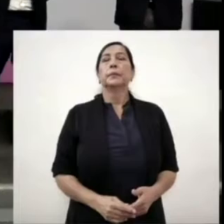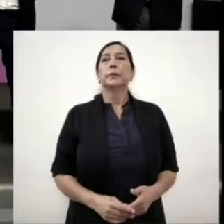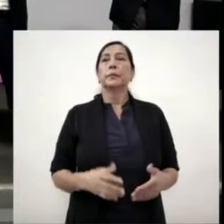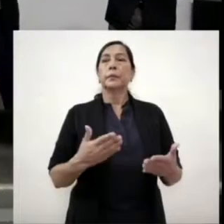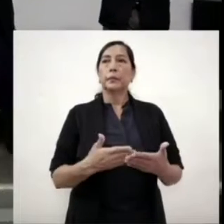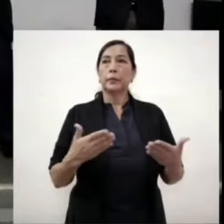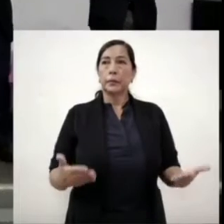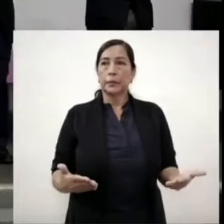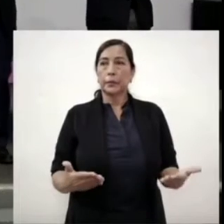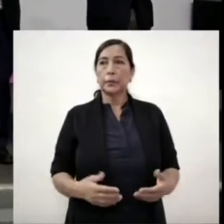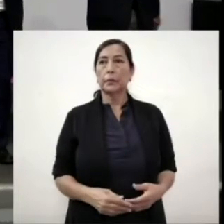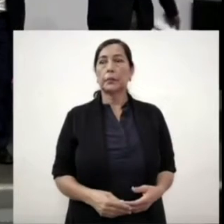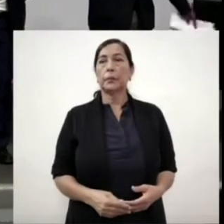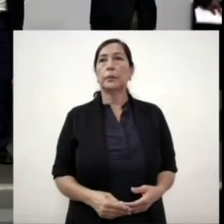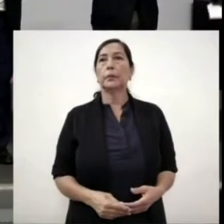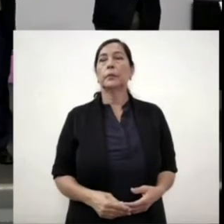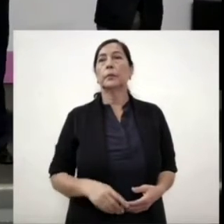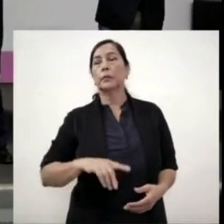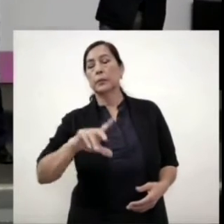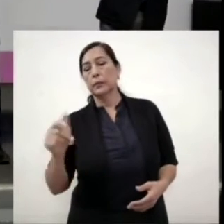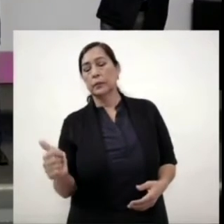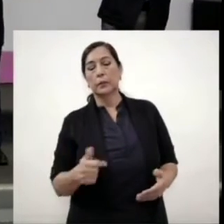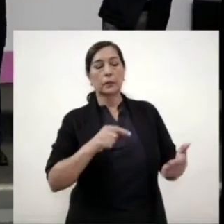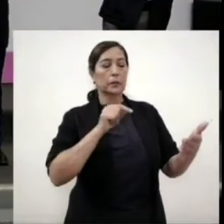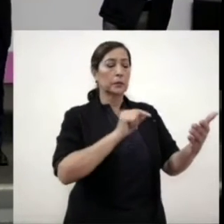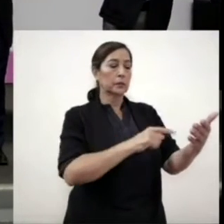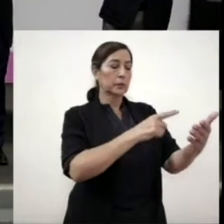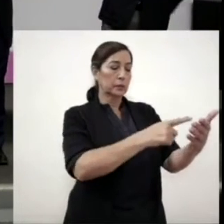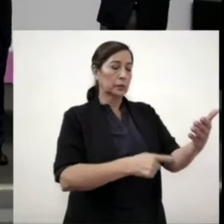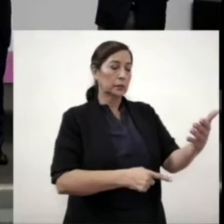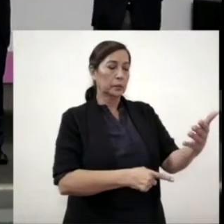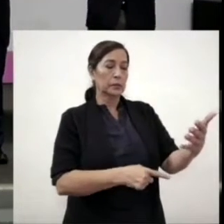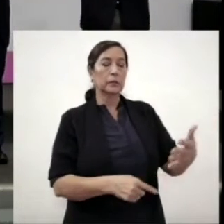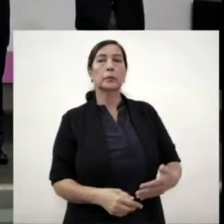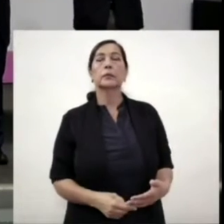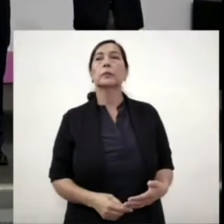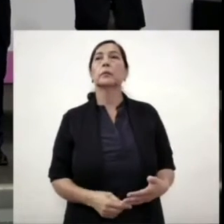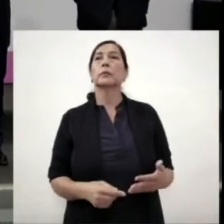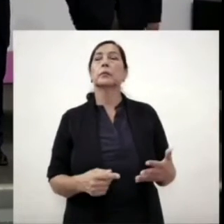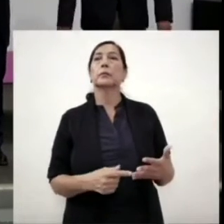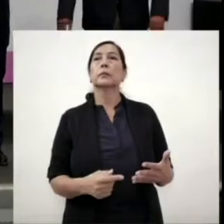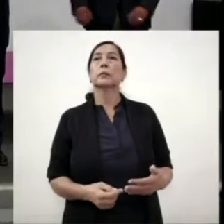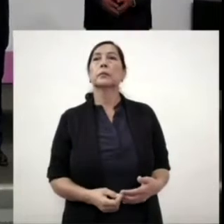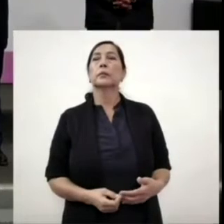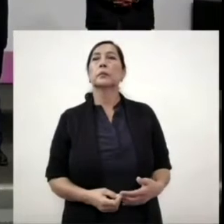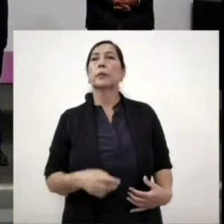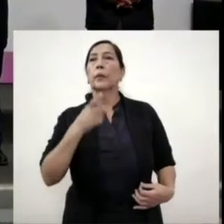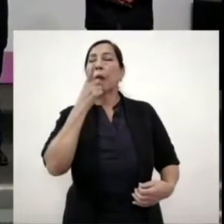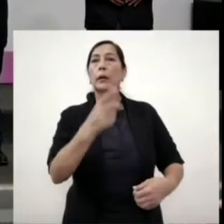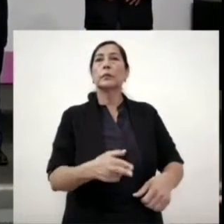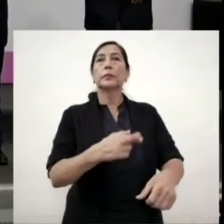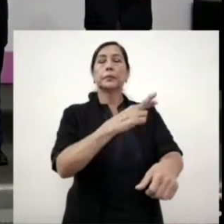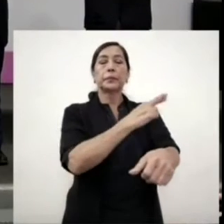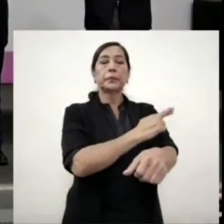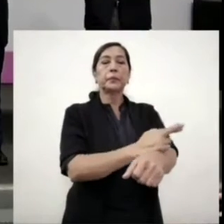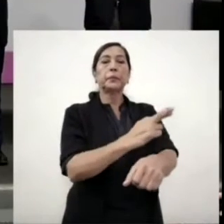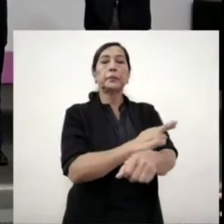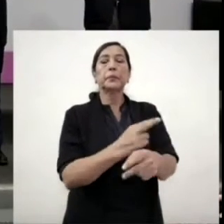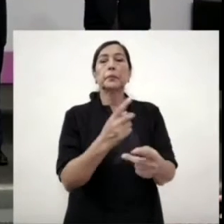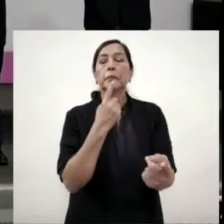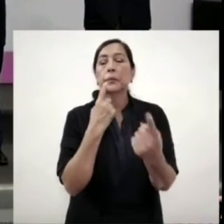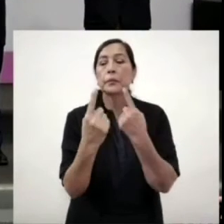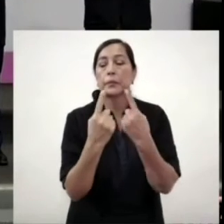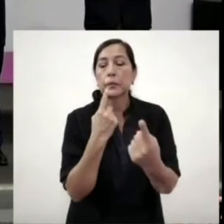Vamos a pasar al siguiente punto del orden del día, que es una estrategia denominada